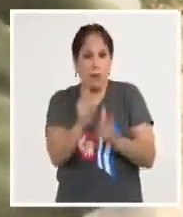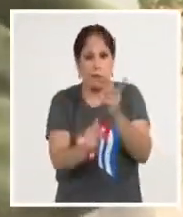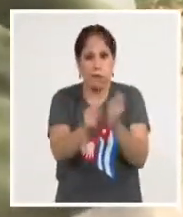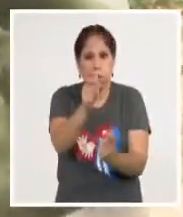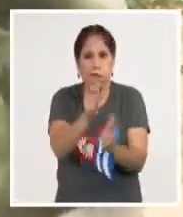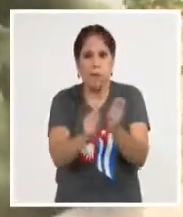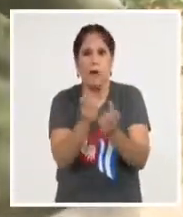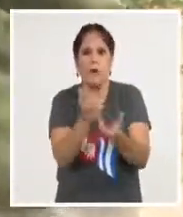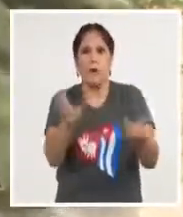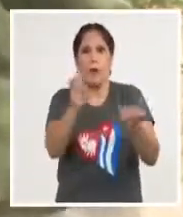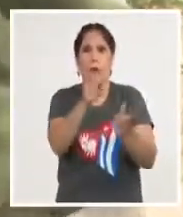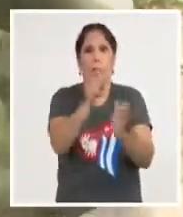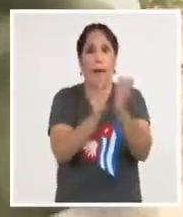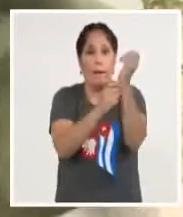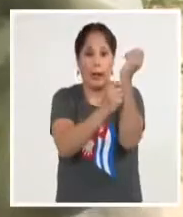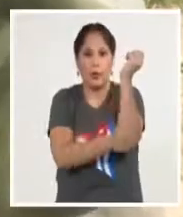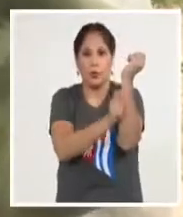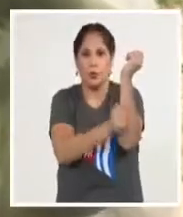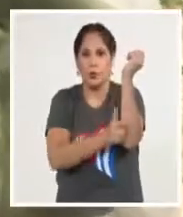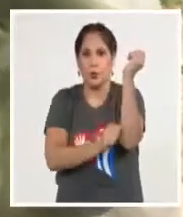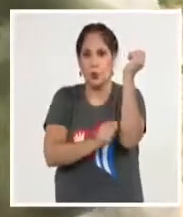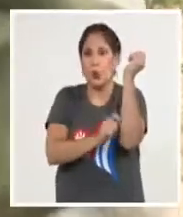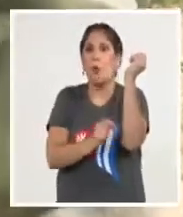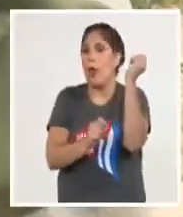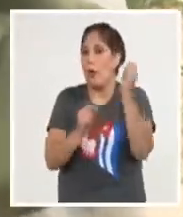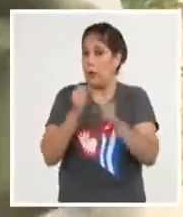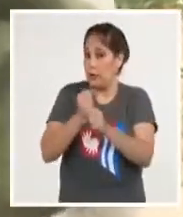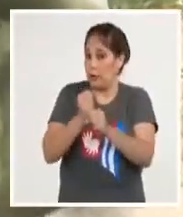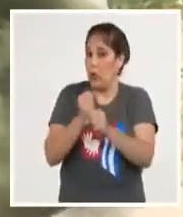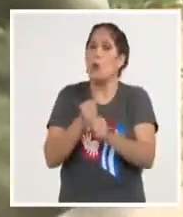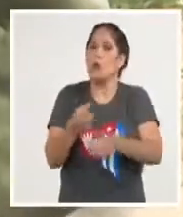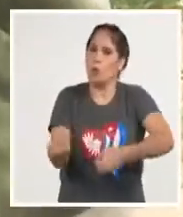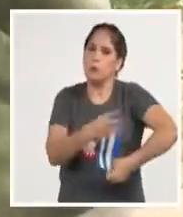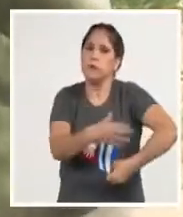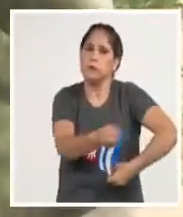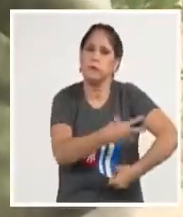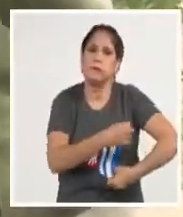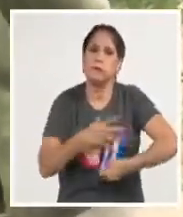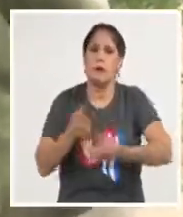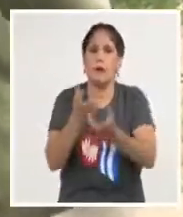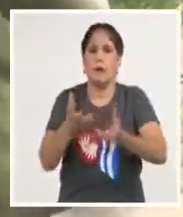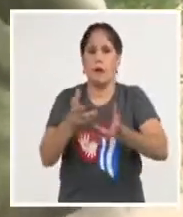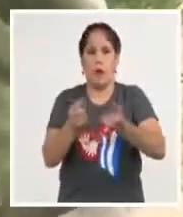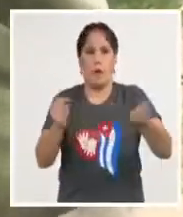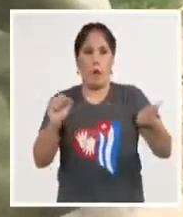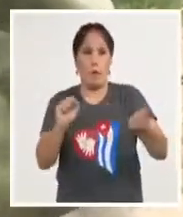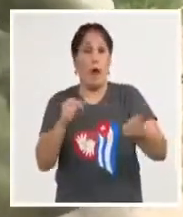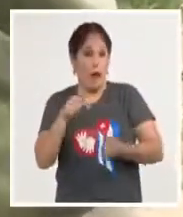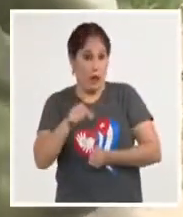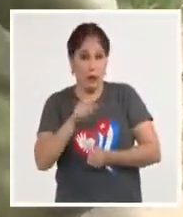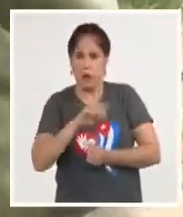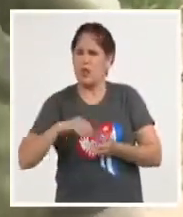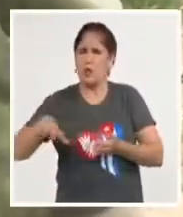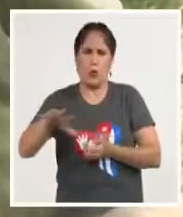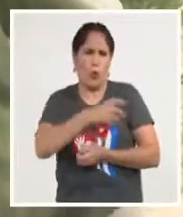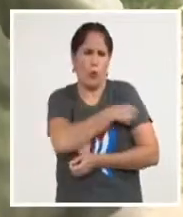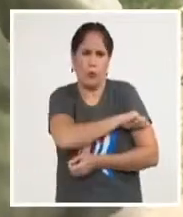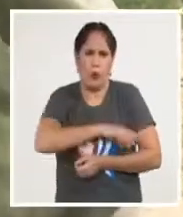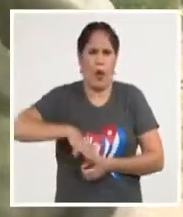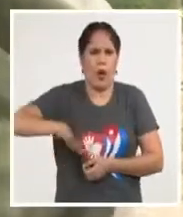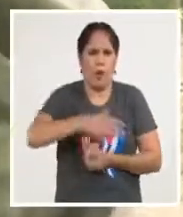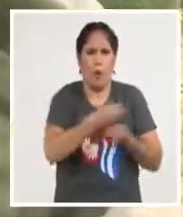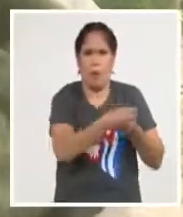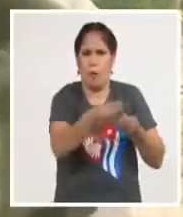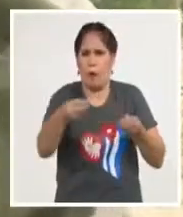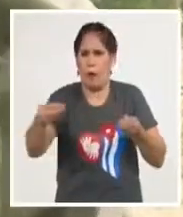la fruta bomba. Y de ahí cuando vienen los obreros nos ponemos a recoger la fruta bomba. Esta fruta bomba va toda para el pueblo y hace días